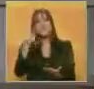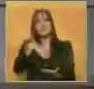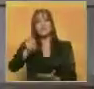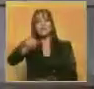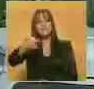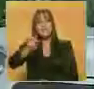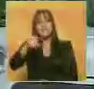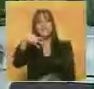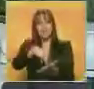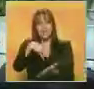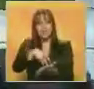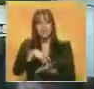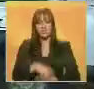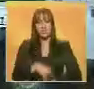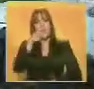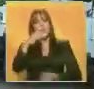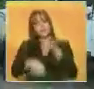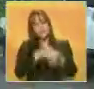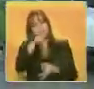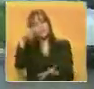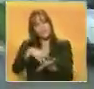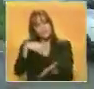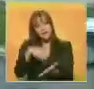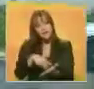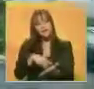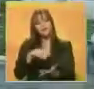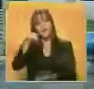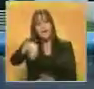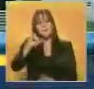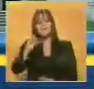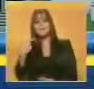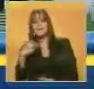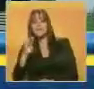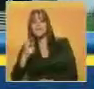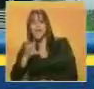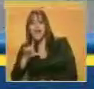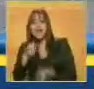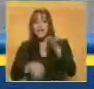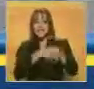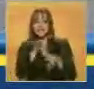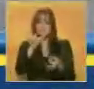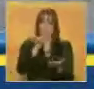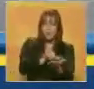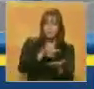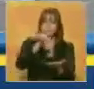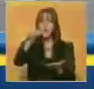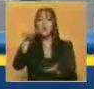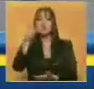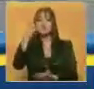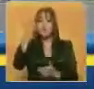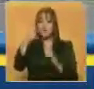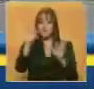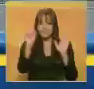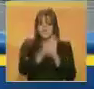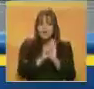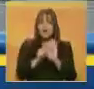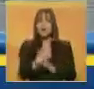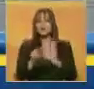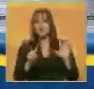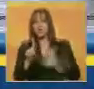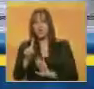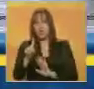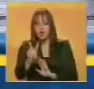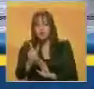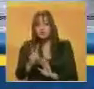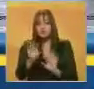estado Miranda. El director de riesgo del estado Miranda, Miguel Dos Santos, informó que la avioneta Cessna modelo 172 con destino a Margarita